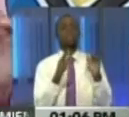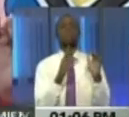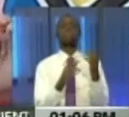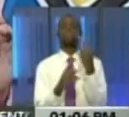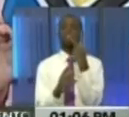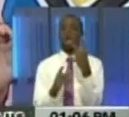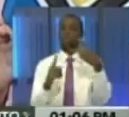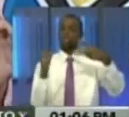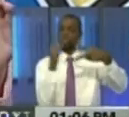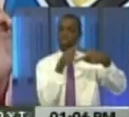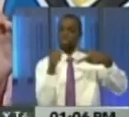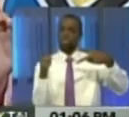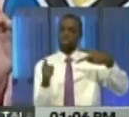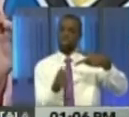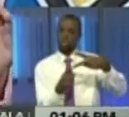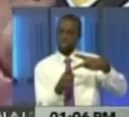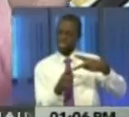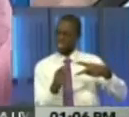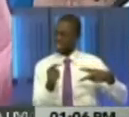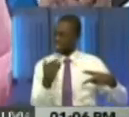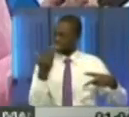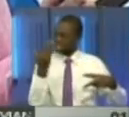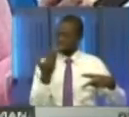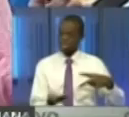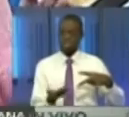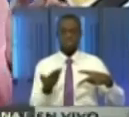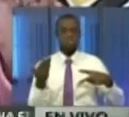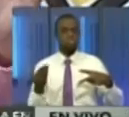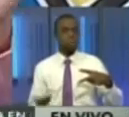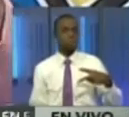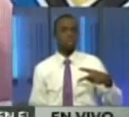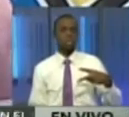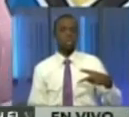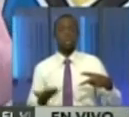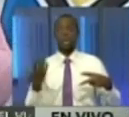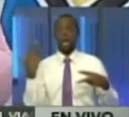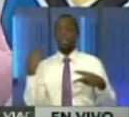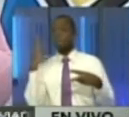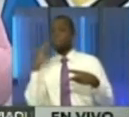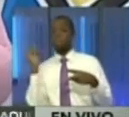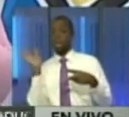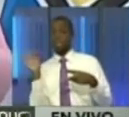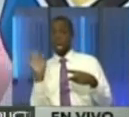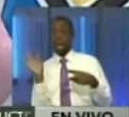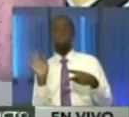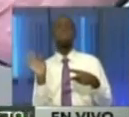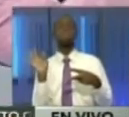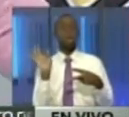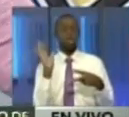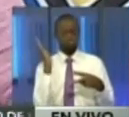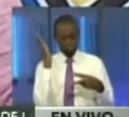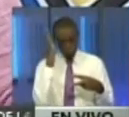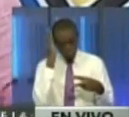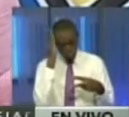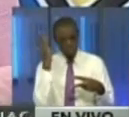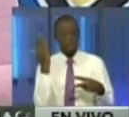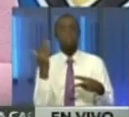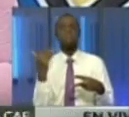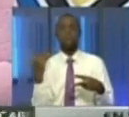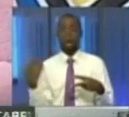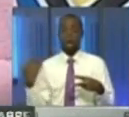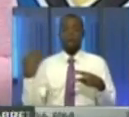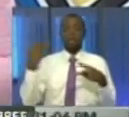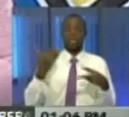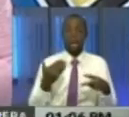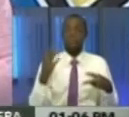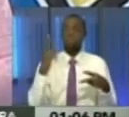son fundamentales. Es decir, sin haber tenido experiencia, pero conociendo y sabiendo y teniendo una experiencia previa que